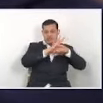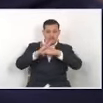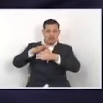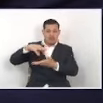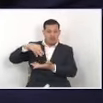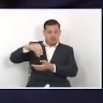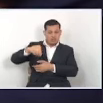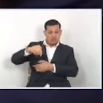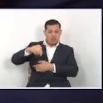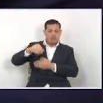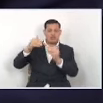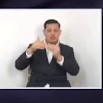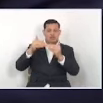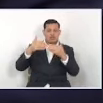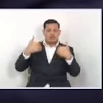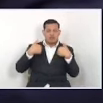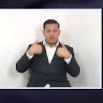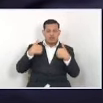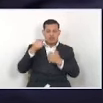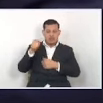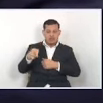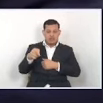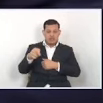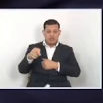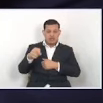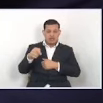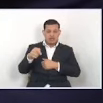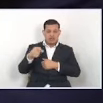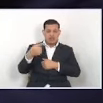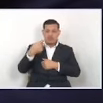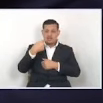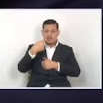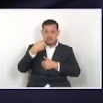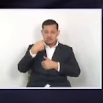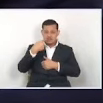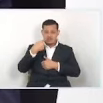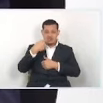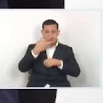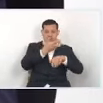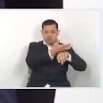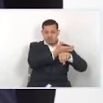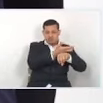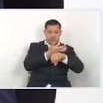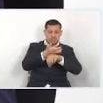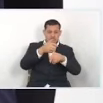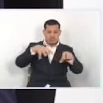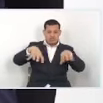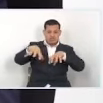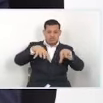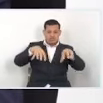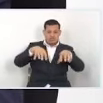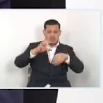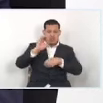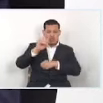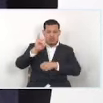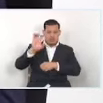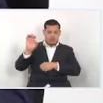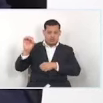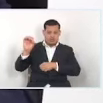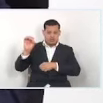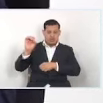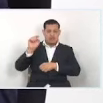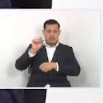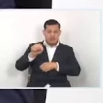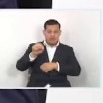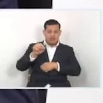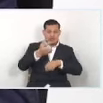limón. Y también tenemos los de las zanahorias que están viniendo de Opico, ¿verdad?